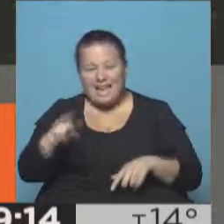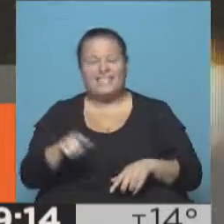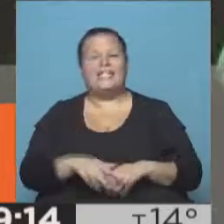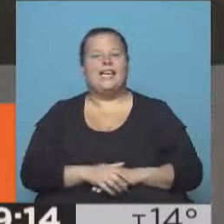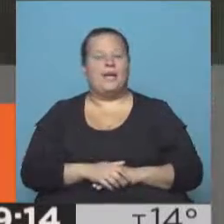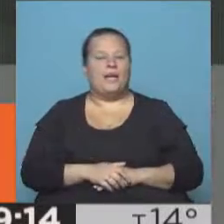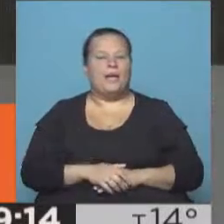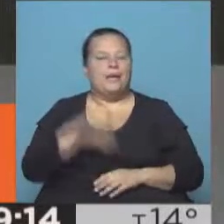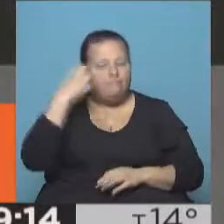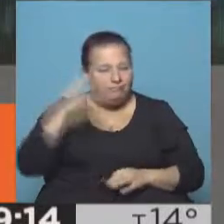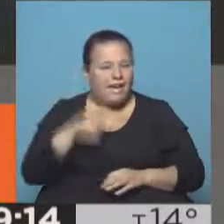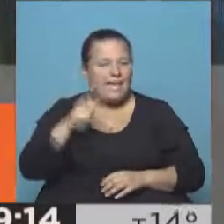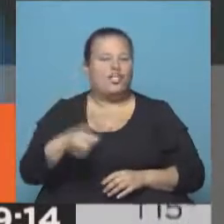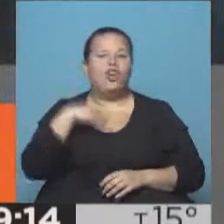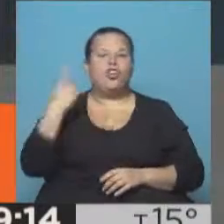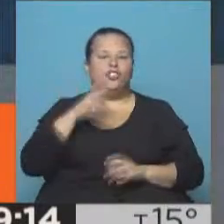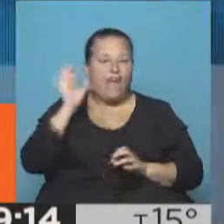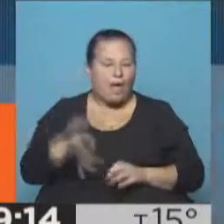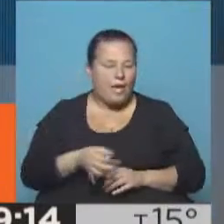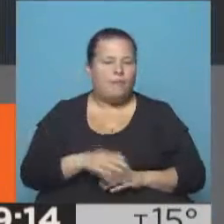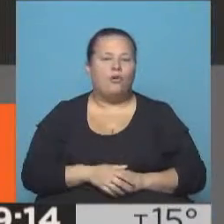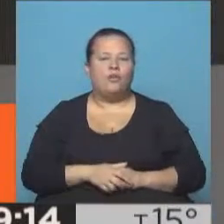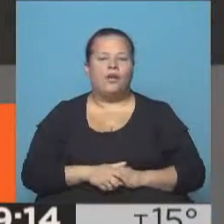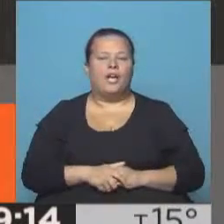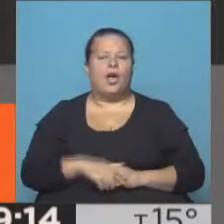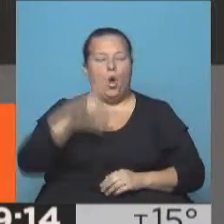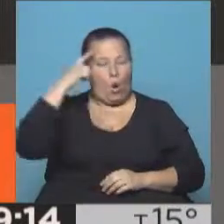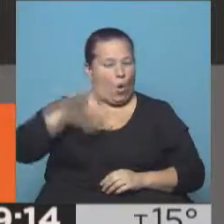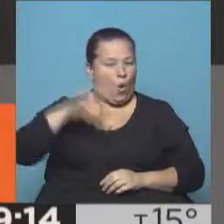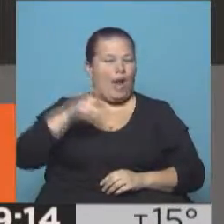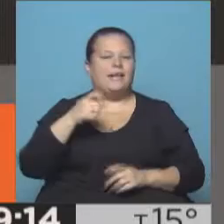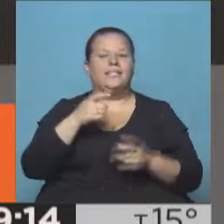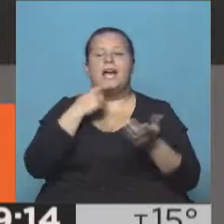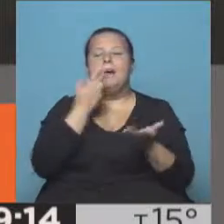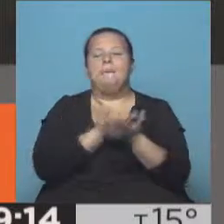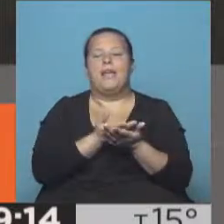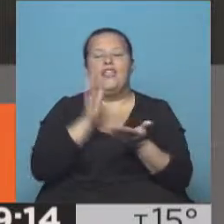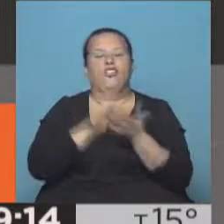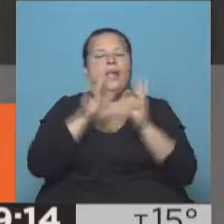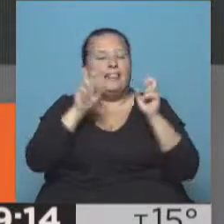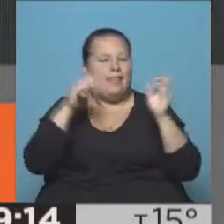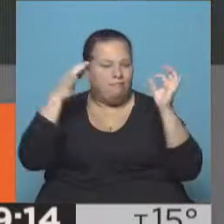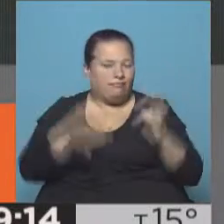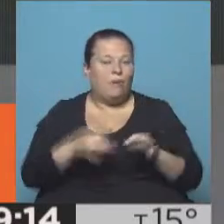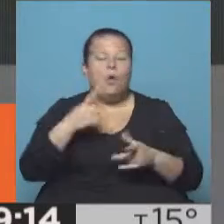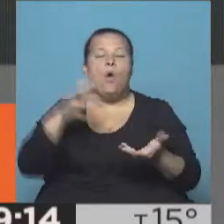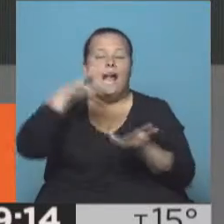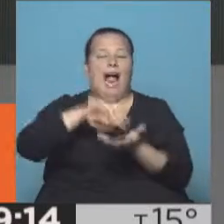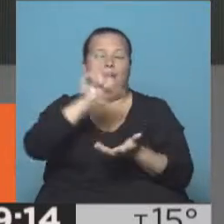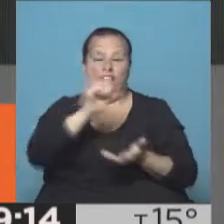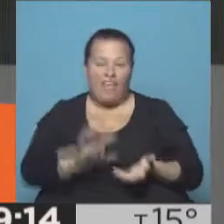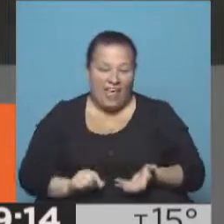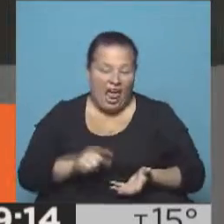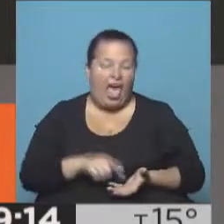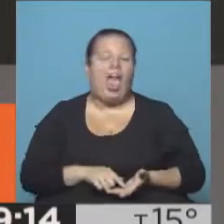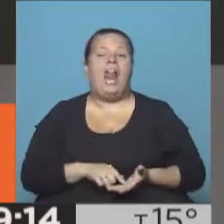sí. puntual, porque digamos, nosotros sabemos que los juzgados se expiden en causas puntuales. Lo que pasa es que es una Cámara Federal